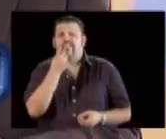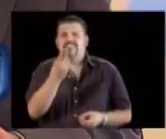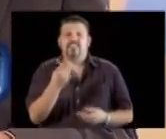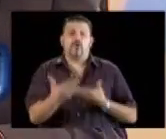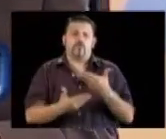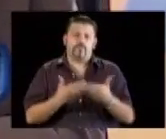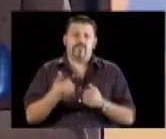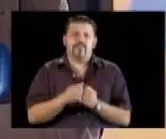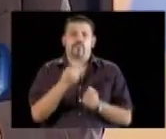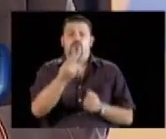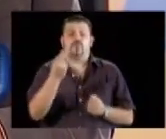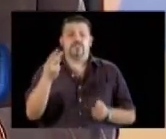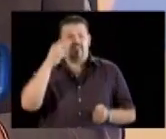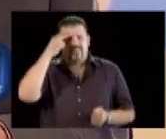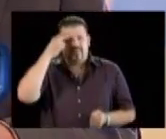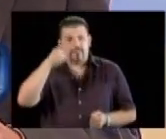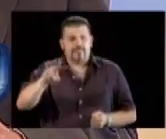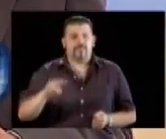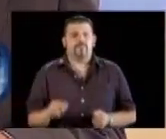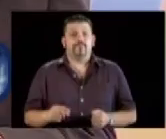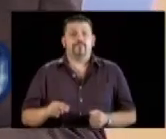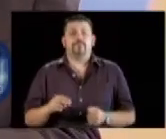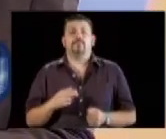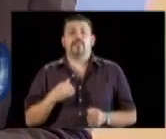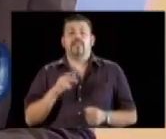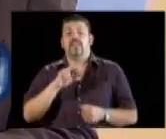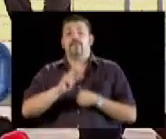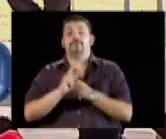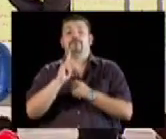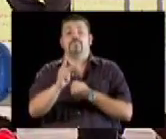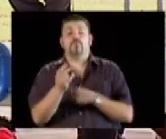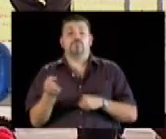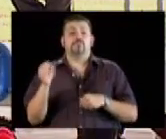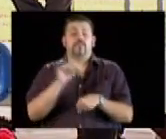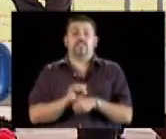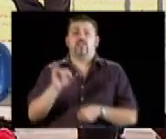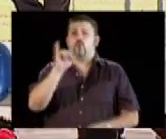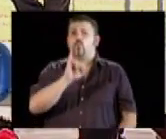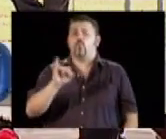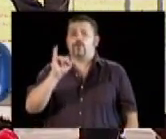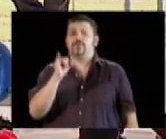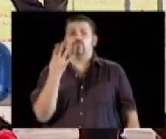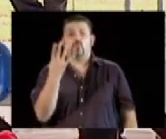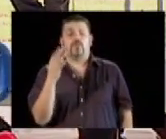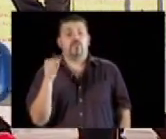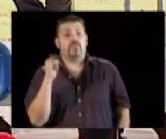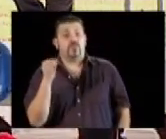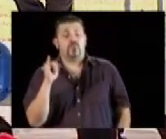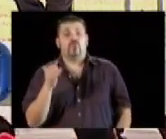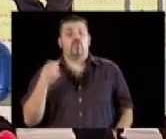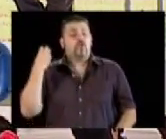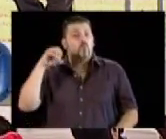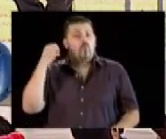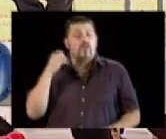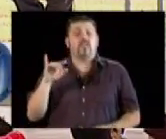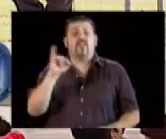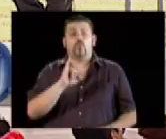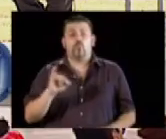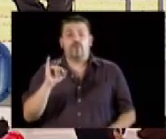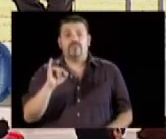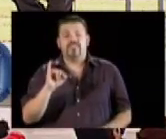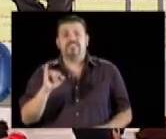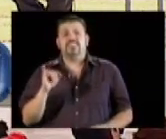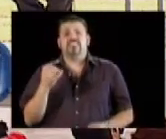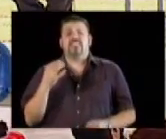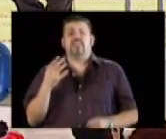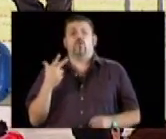en México. Sí, en el Distrito Federal voy a estar la próxima semana, jueves 4 de junio, en Oaxaca, el jueves 11 de junio,